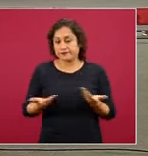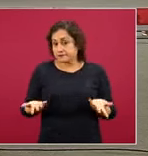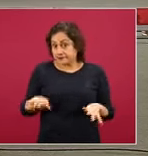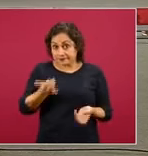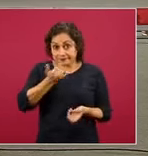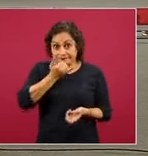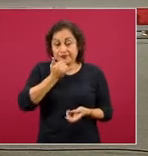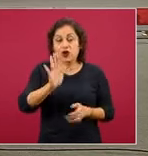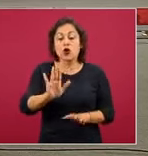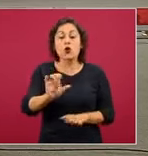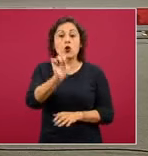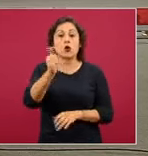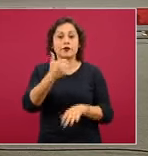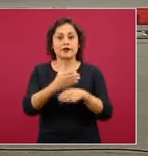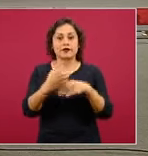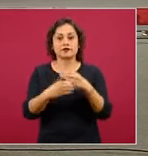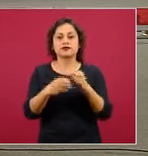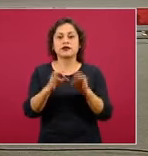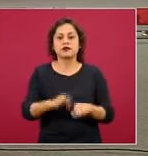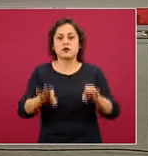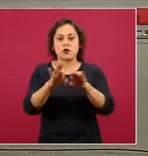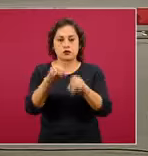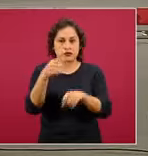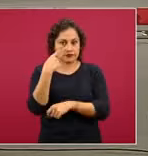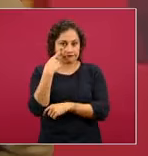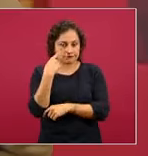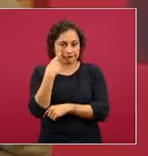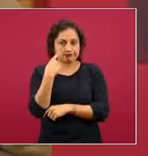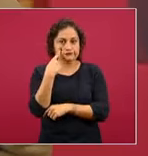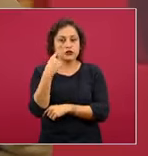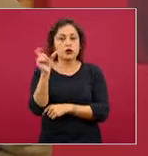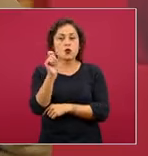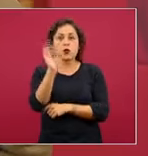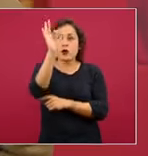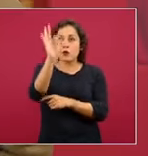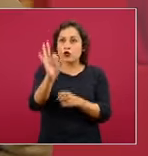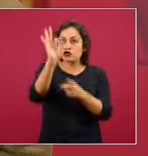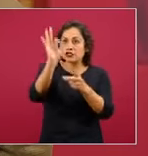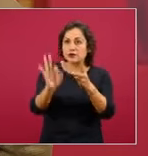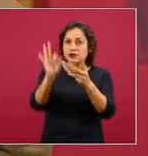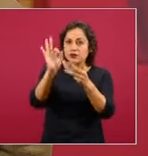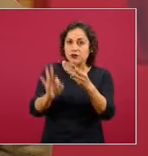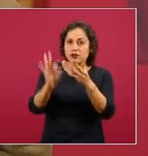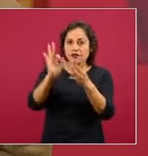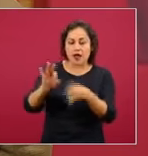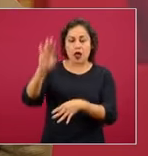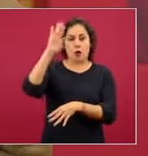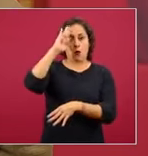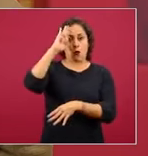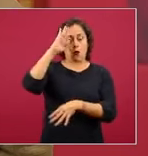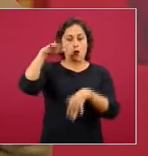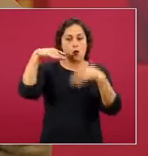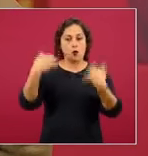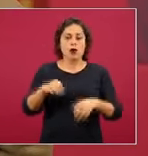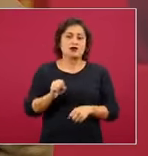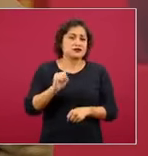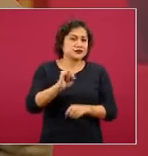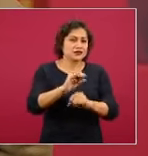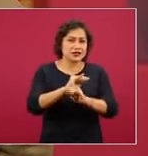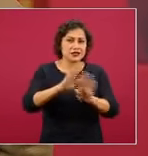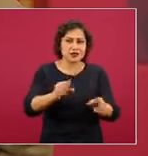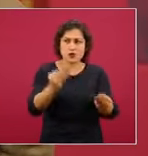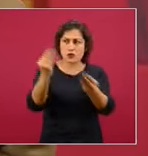más una cosa que sí me gustaría recalcar es que cuando vemos los excesos en porcentajes de excesos, muchos de los países europeos han